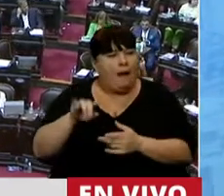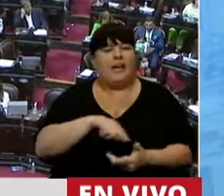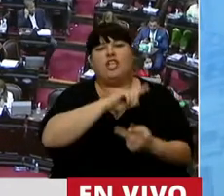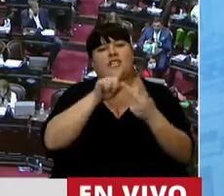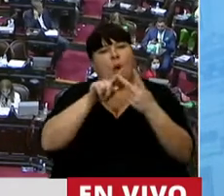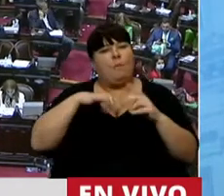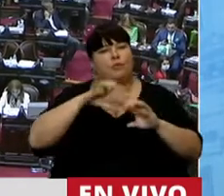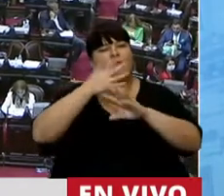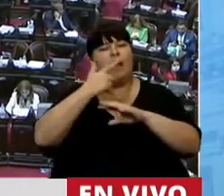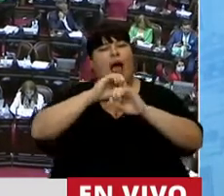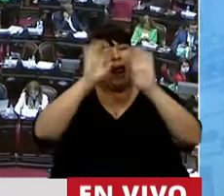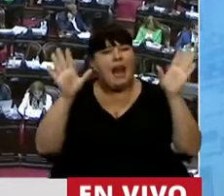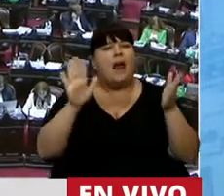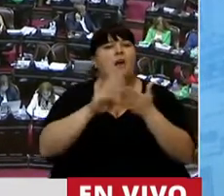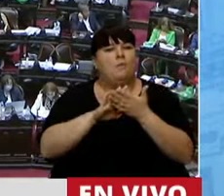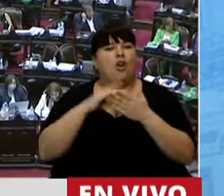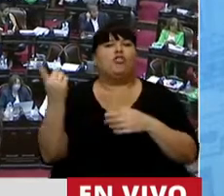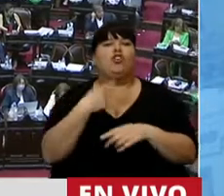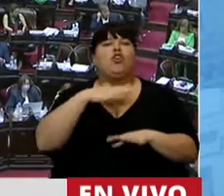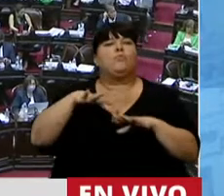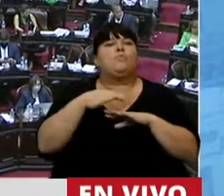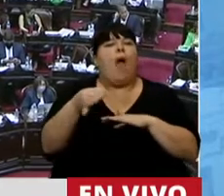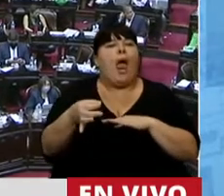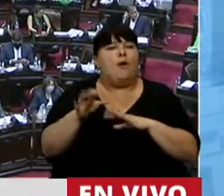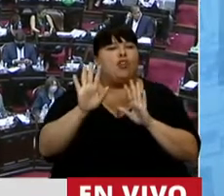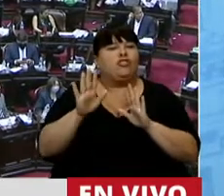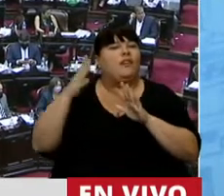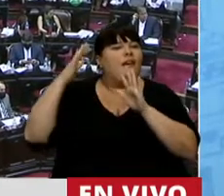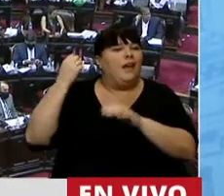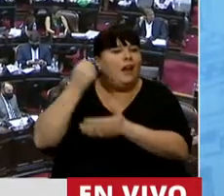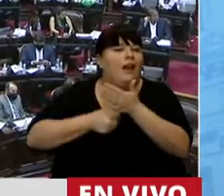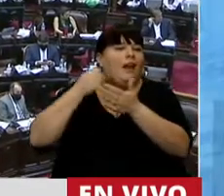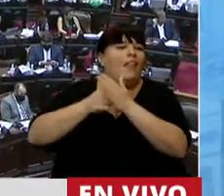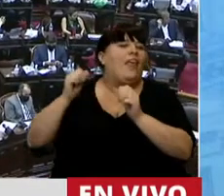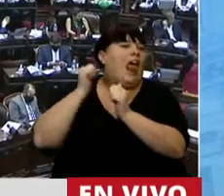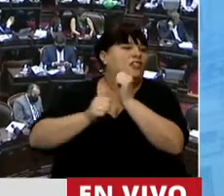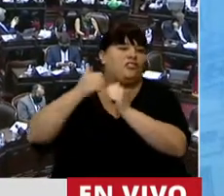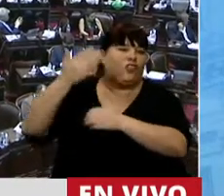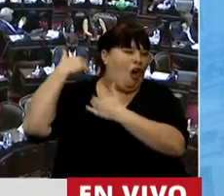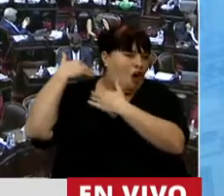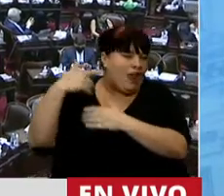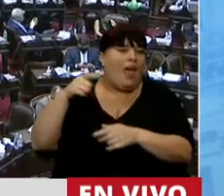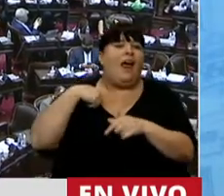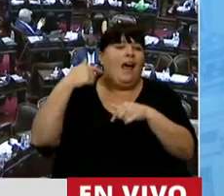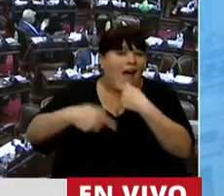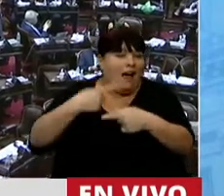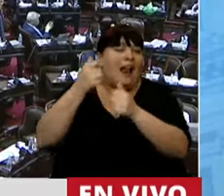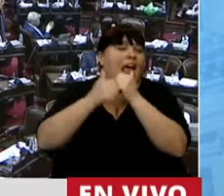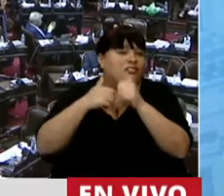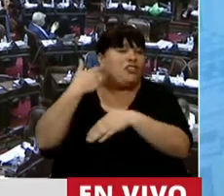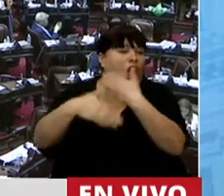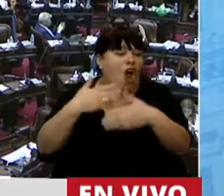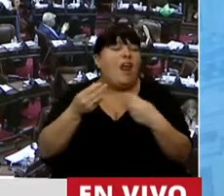segunda aclaración referida a que somos pueblos peregrinos en la historia. Y si estamos peregrinando en la